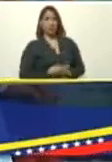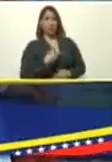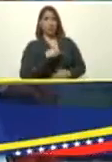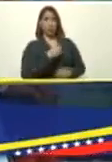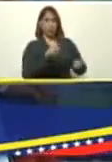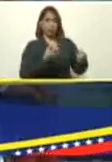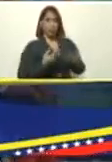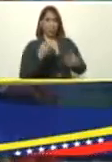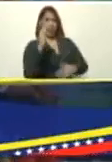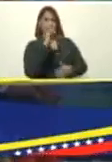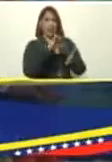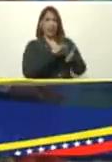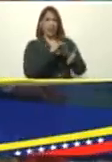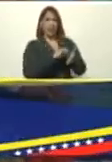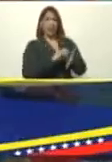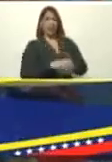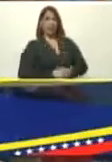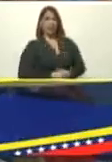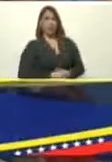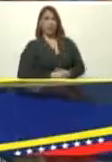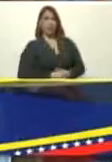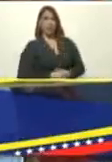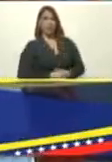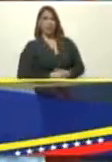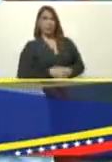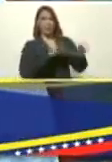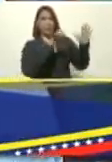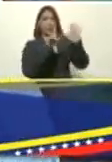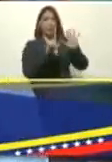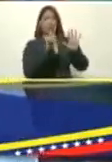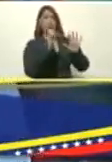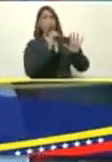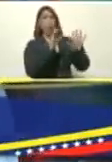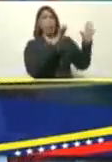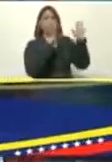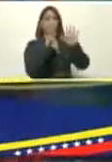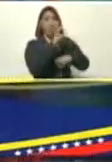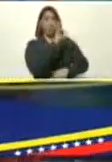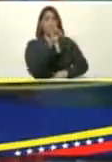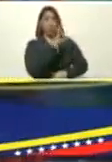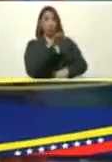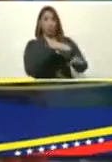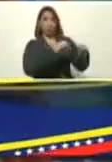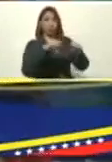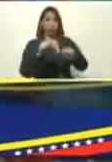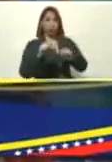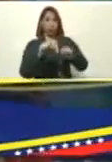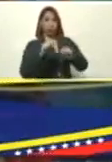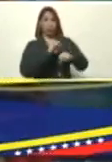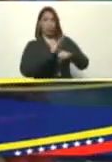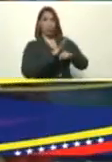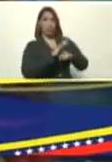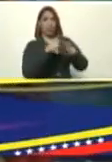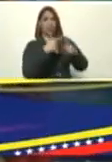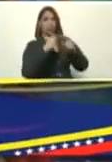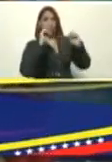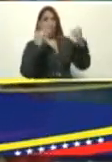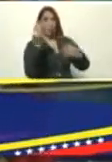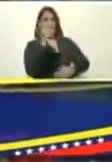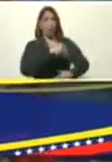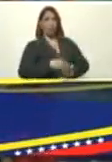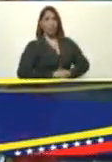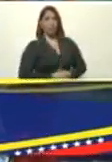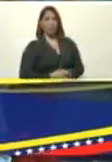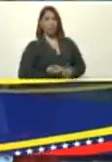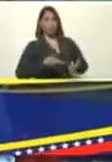en Caracas entre un 16 y un 19% de ocupación del área COVID. Así que eso es un logro más, ¿verdad?,